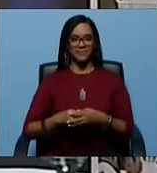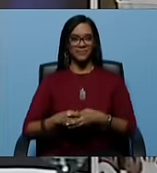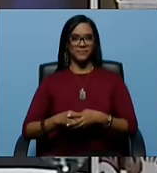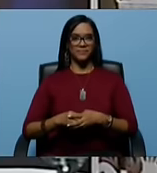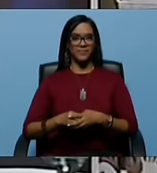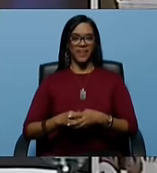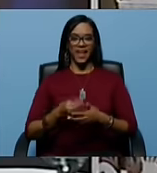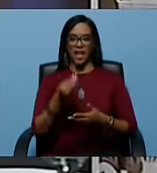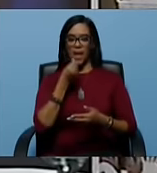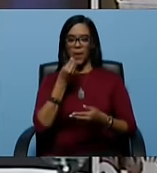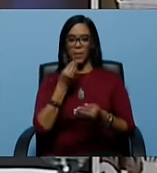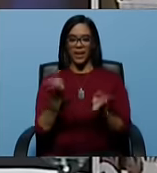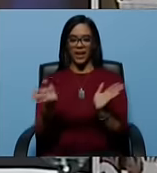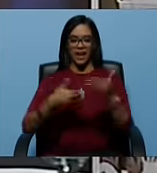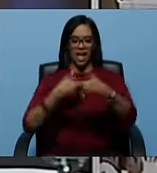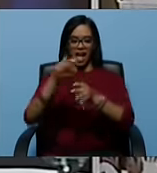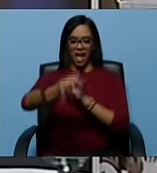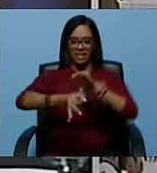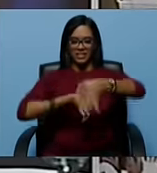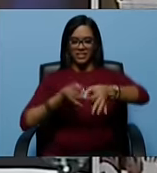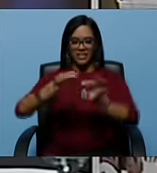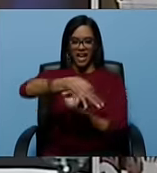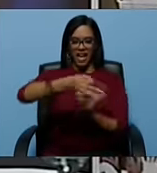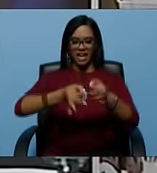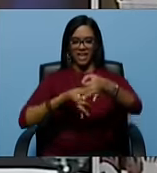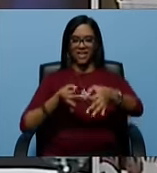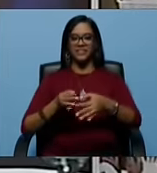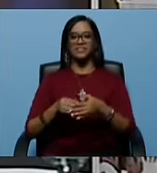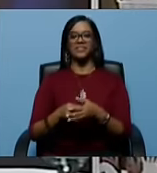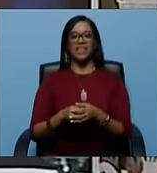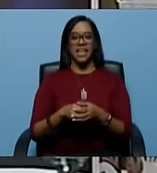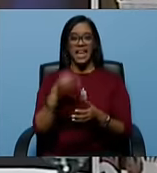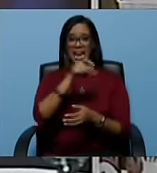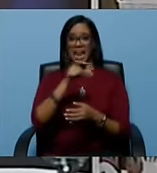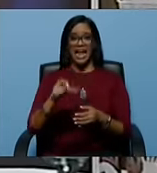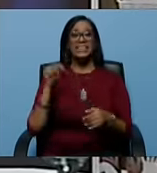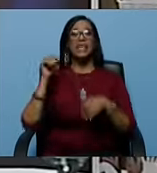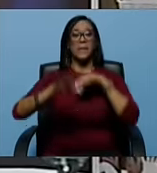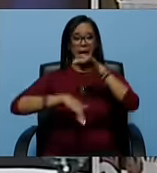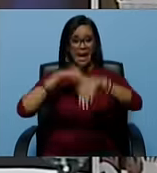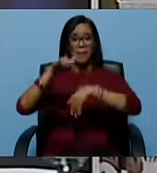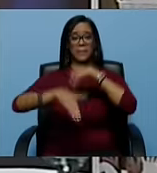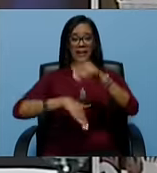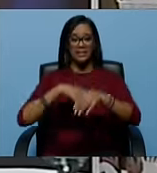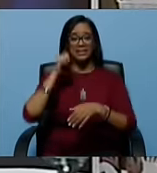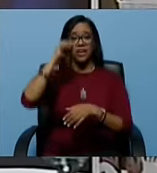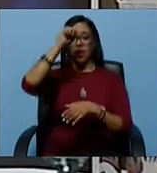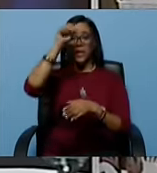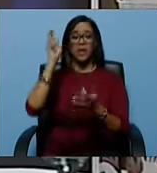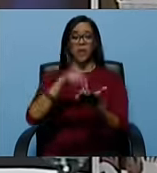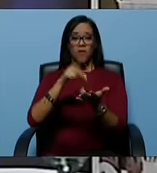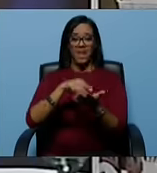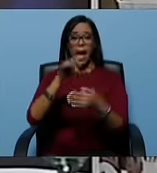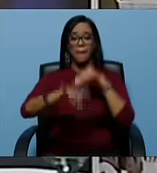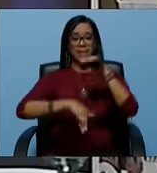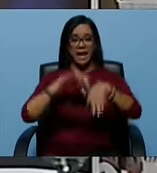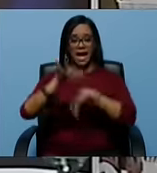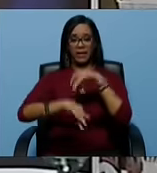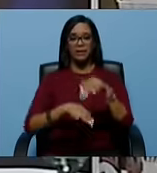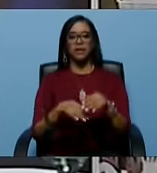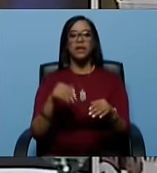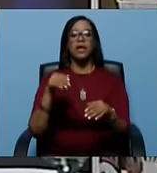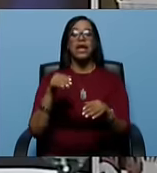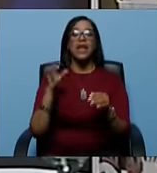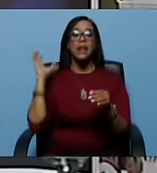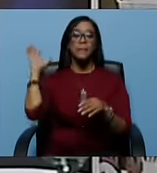Comer ayaca, la gente en la playa, el fin de semana fue gente para la playa parejo. El país rumbo a la